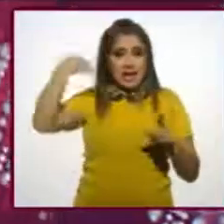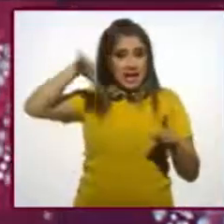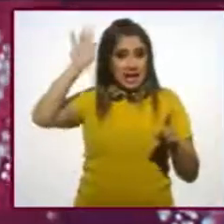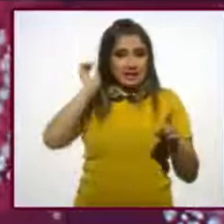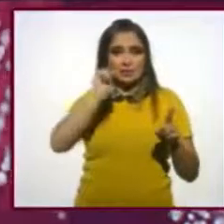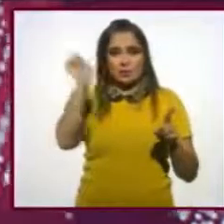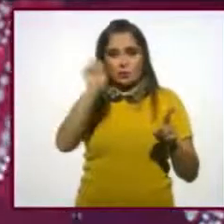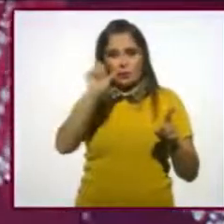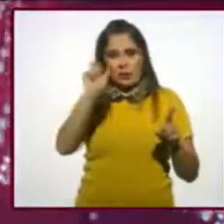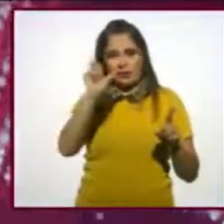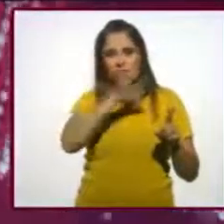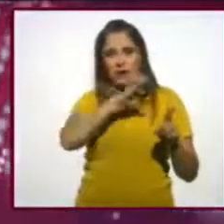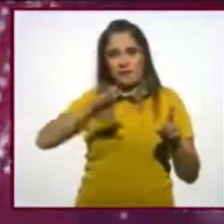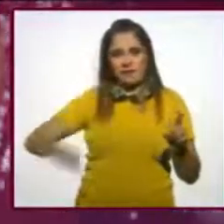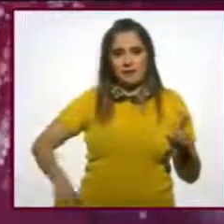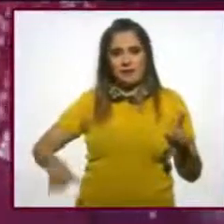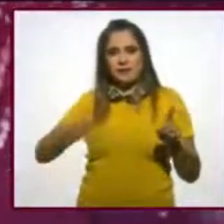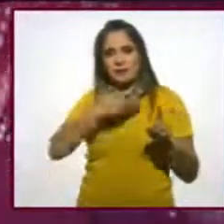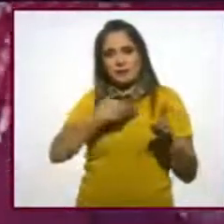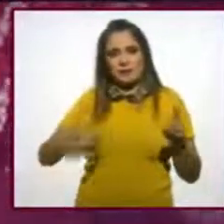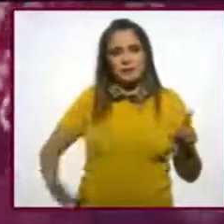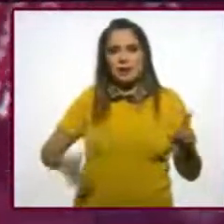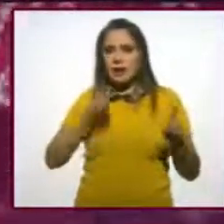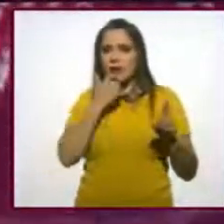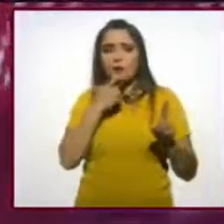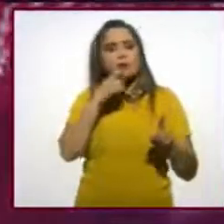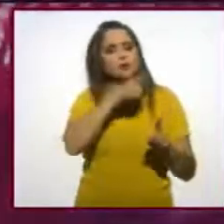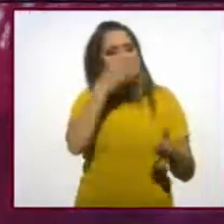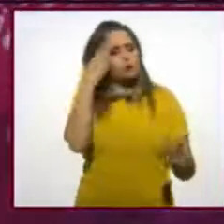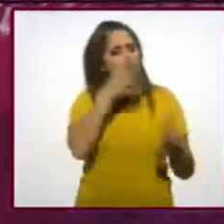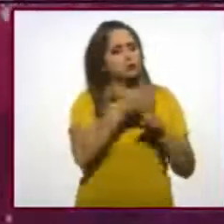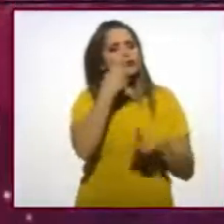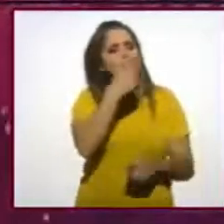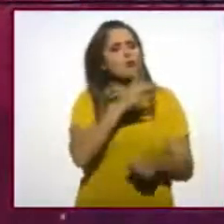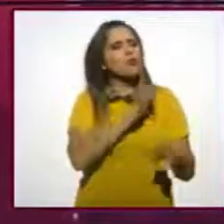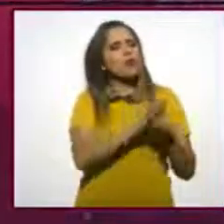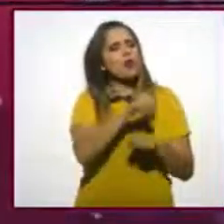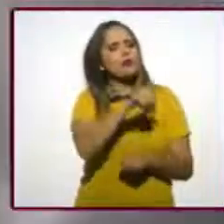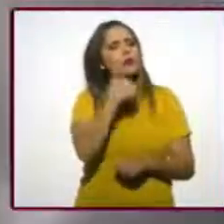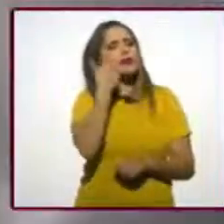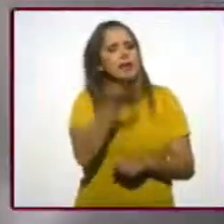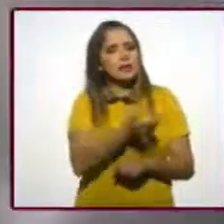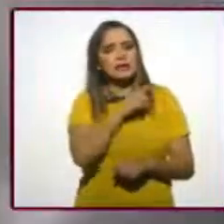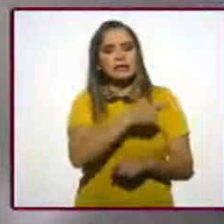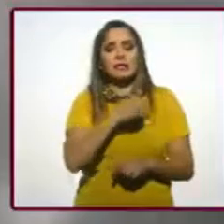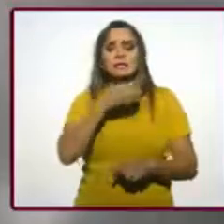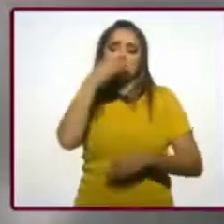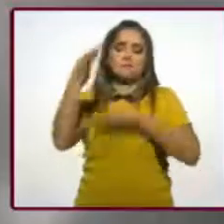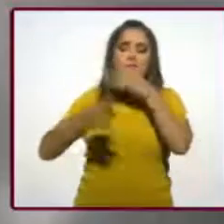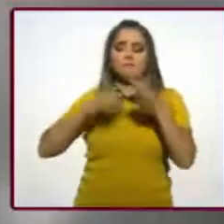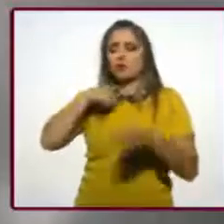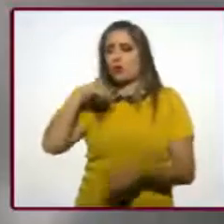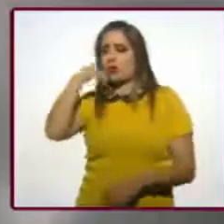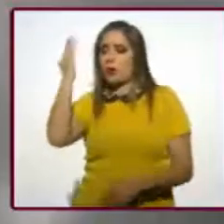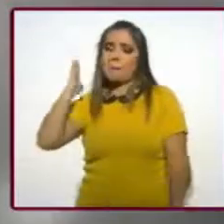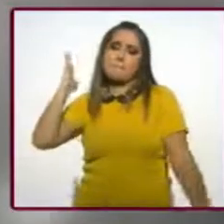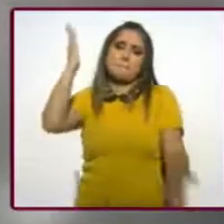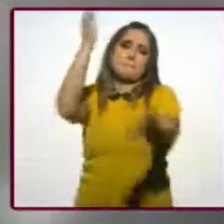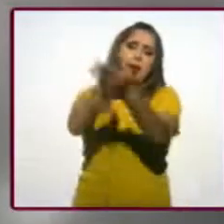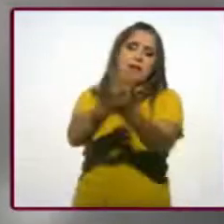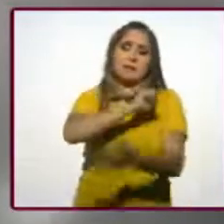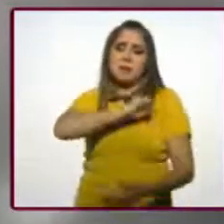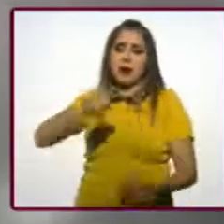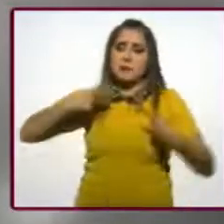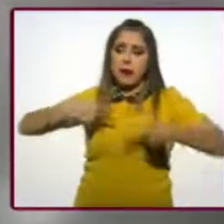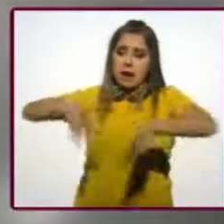López Obrador sobre cuál era el eje central de su gobierno, él una y otra vez insistía: el combate a la impunidad y a la